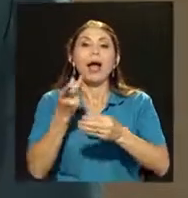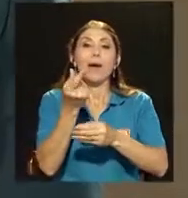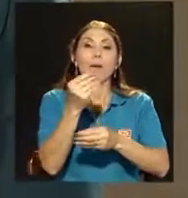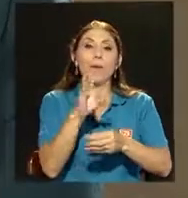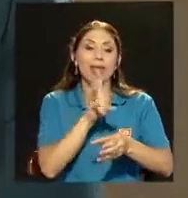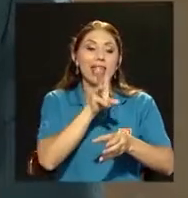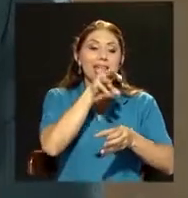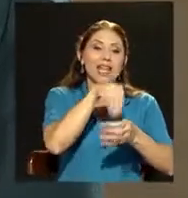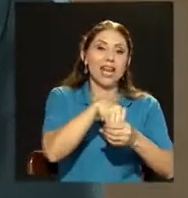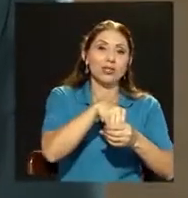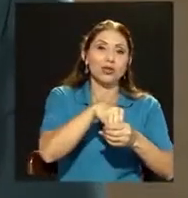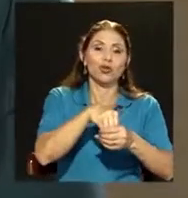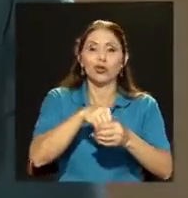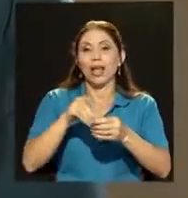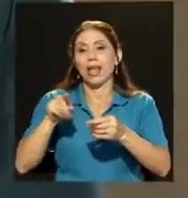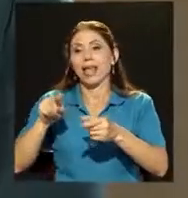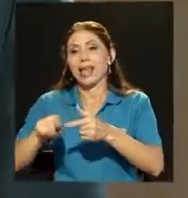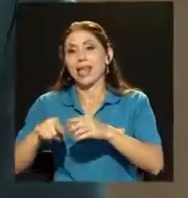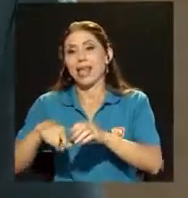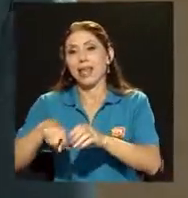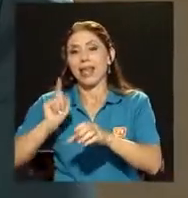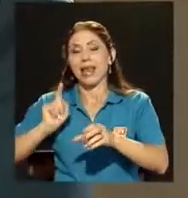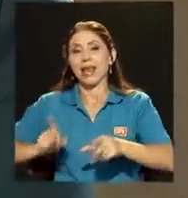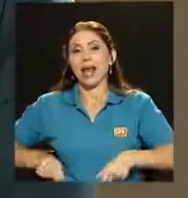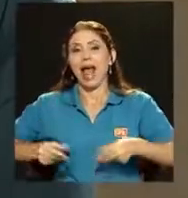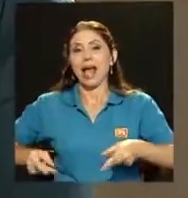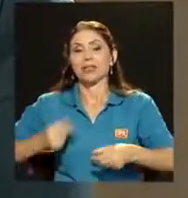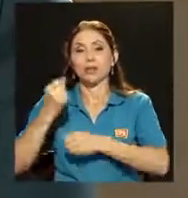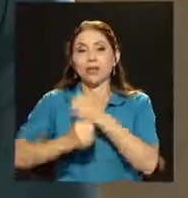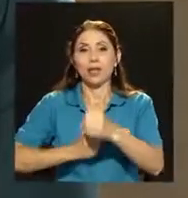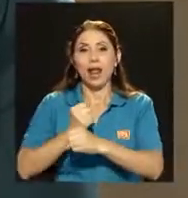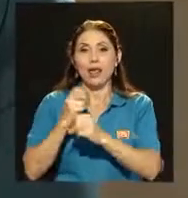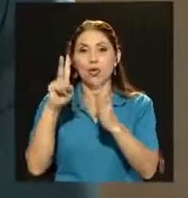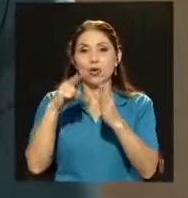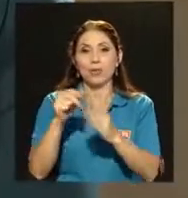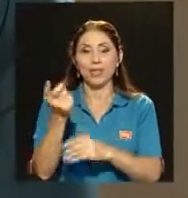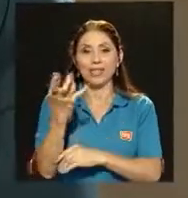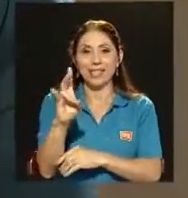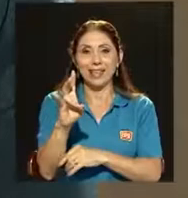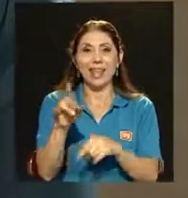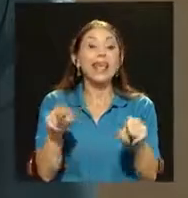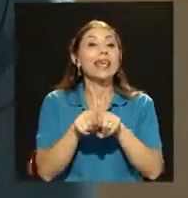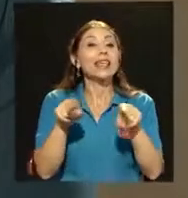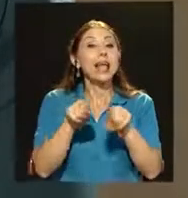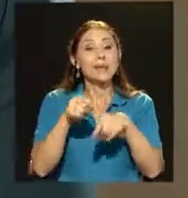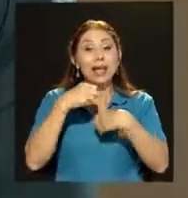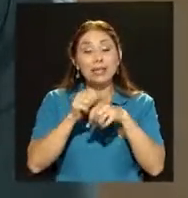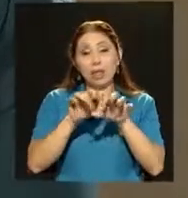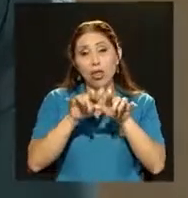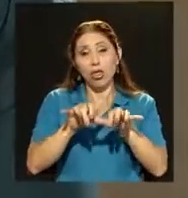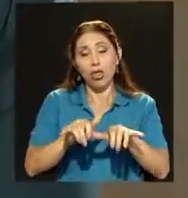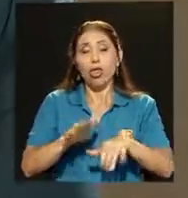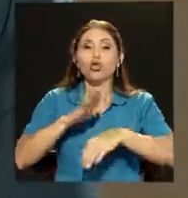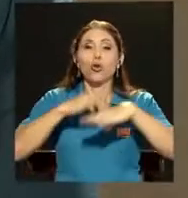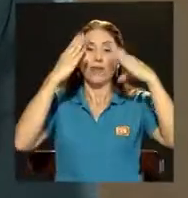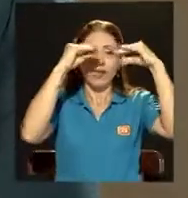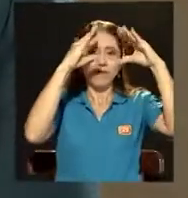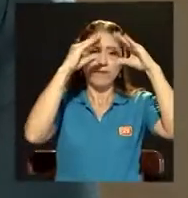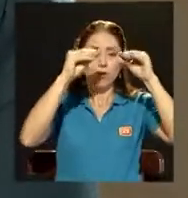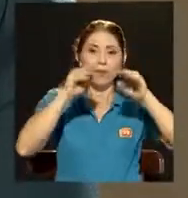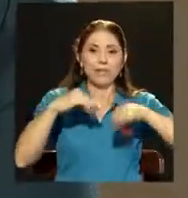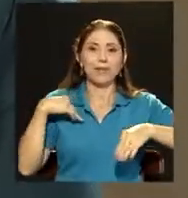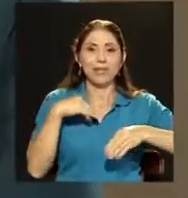periodo 2017. Y luego también el dictamen sobre los informes que presenta Mideplan y Hacienda sobre el